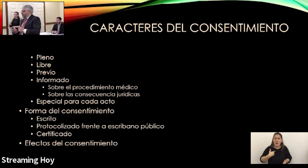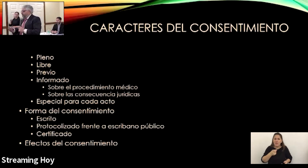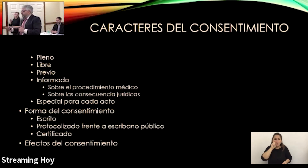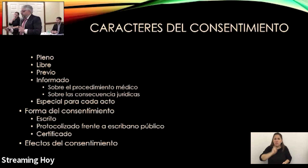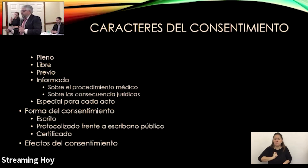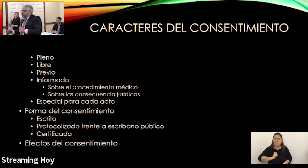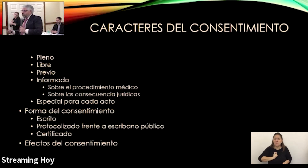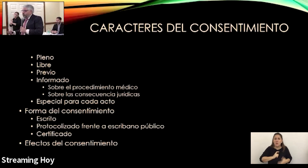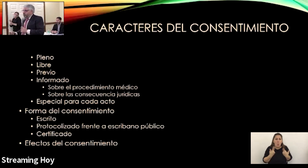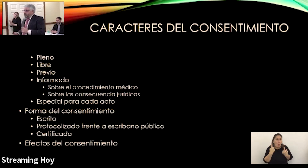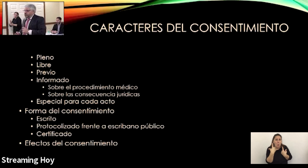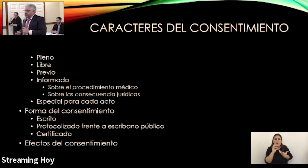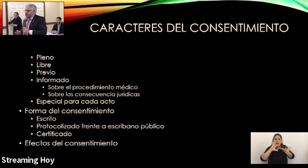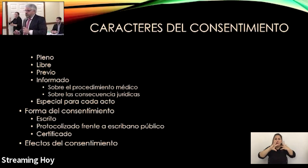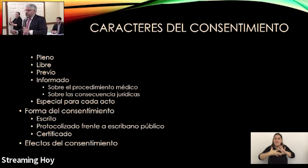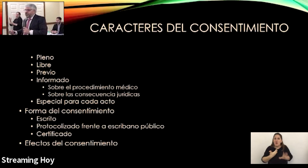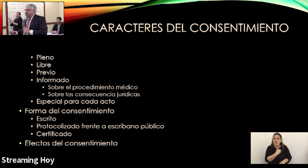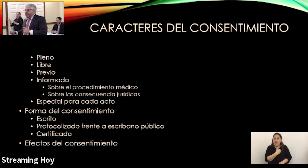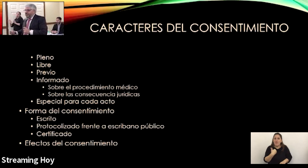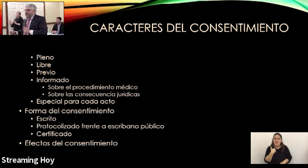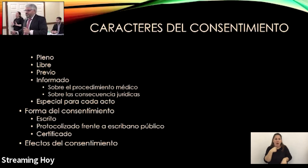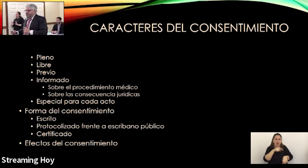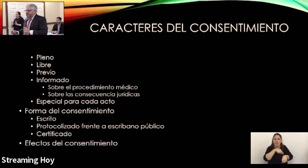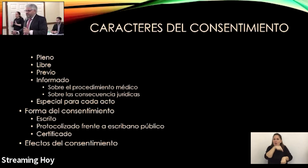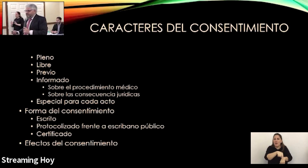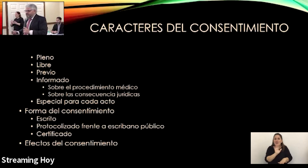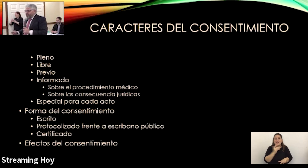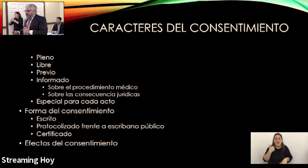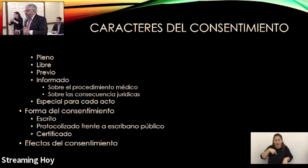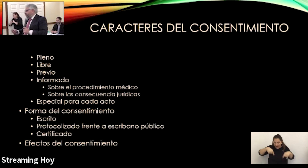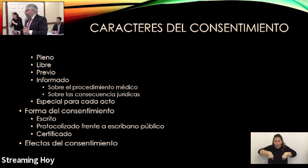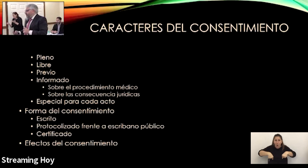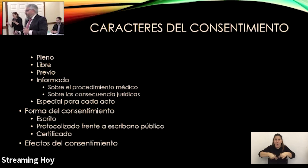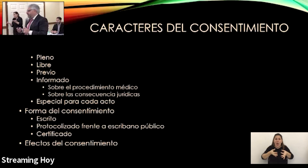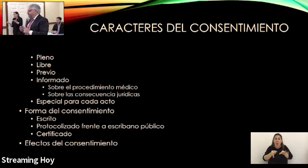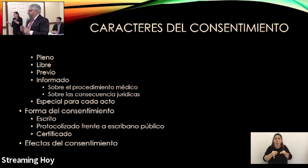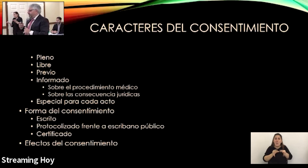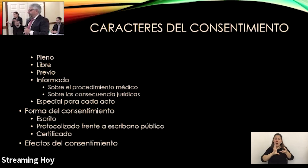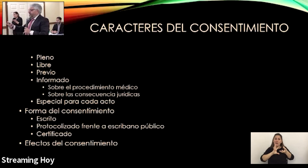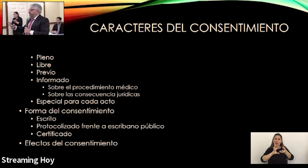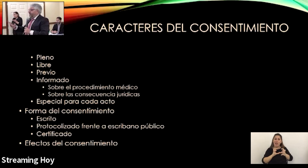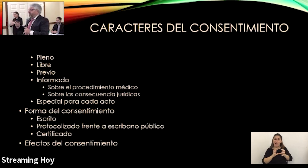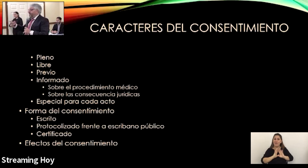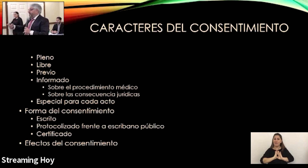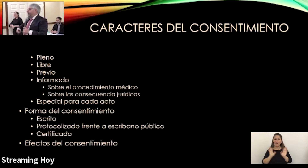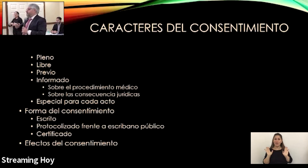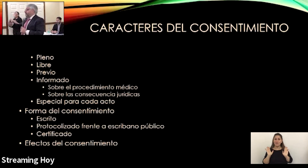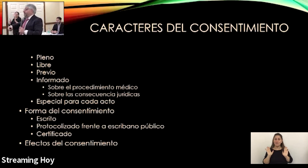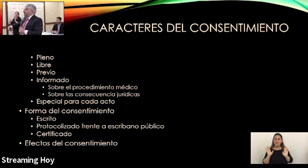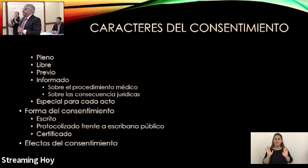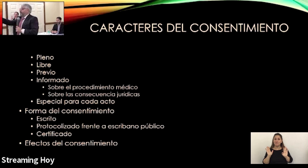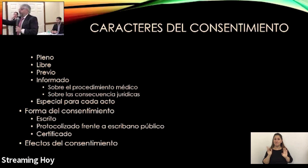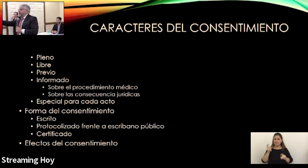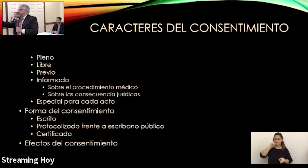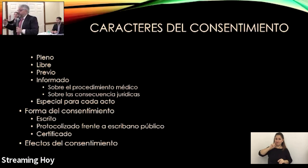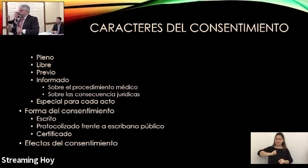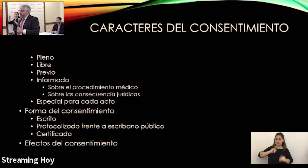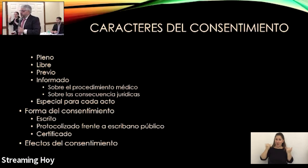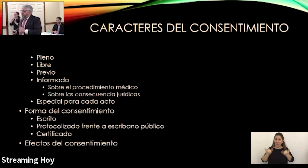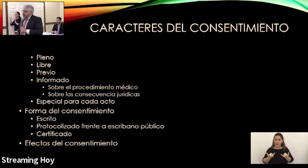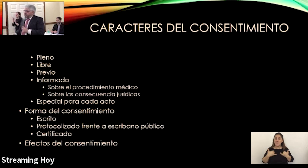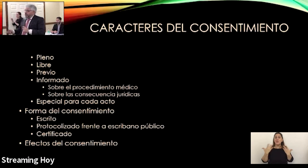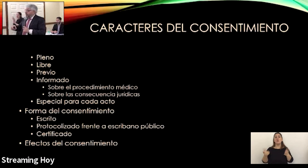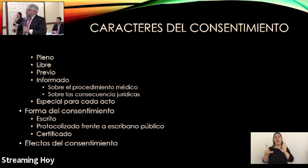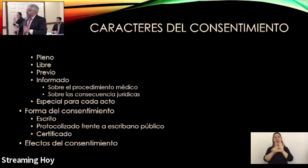otra posibilidad, porque ya sus óvulos no servían. En consecuencia, la ley de Inglaterra le